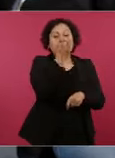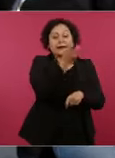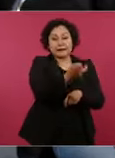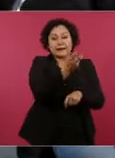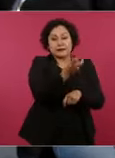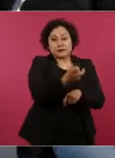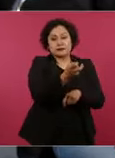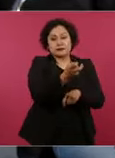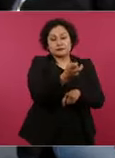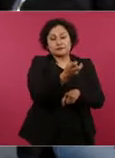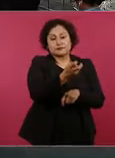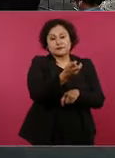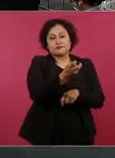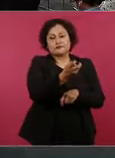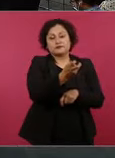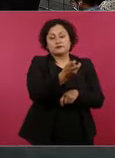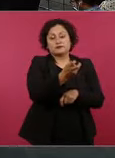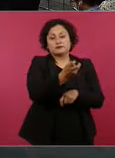han